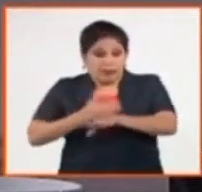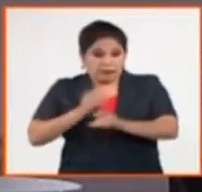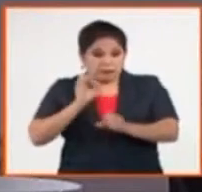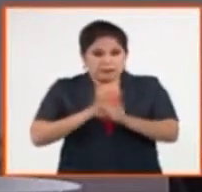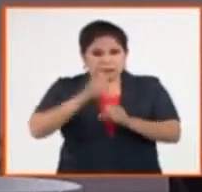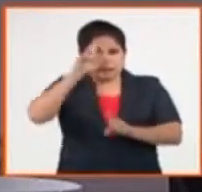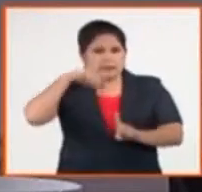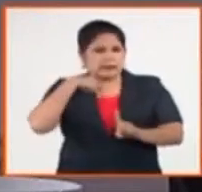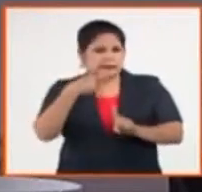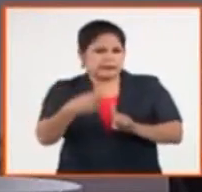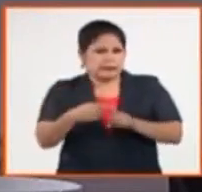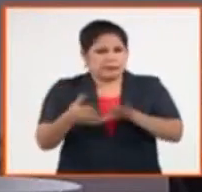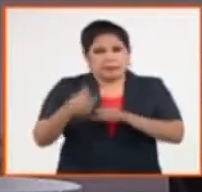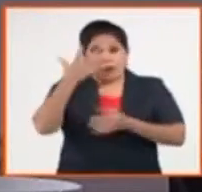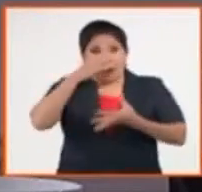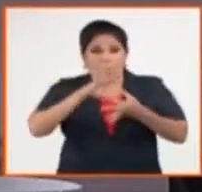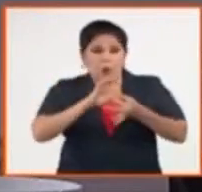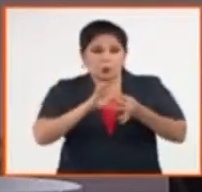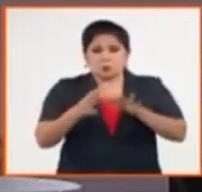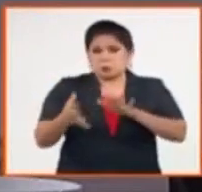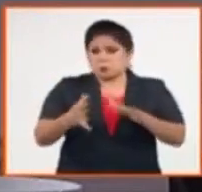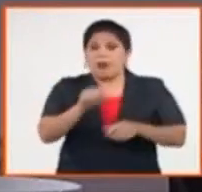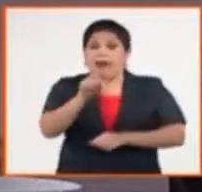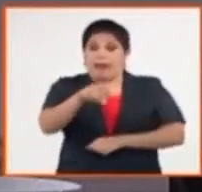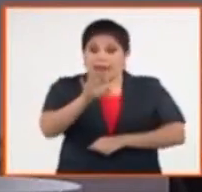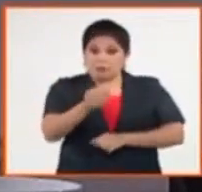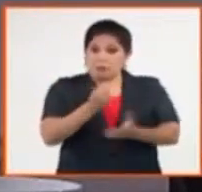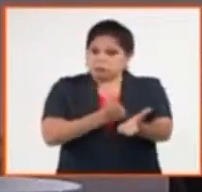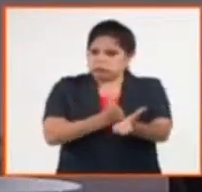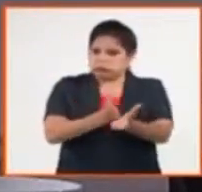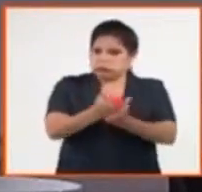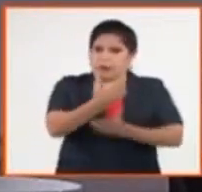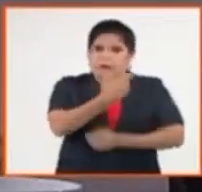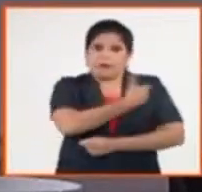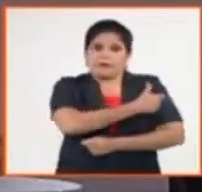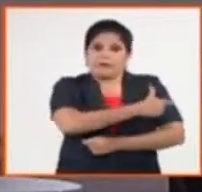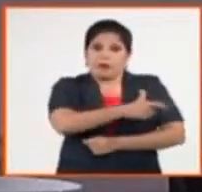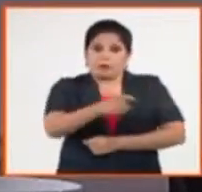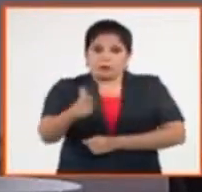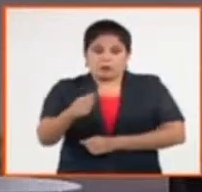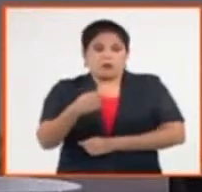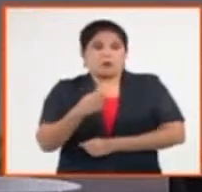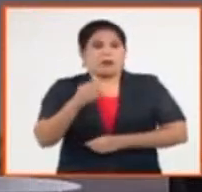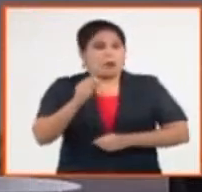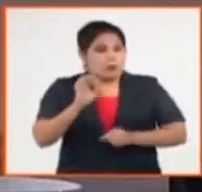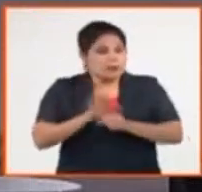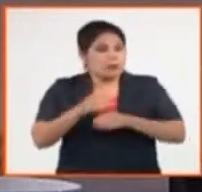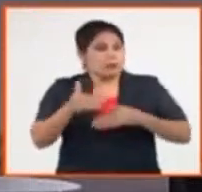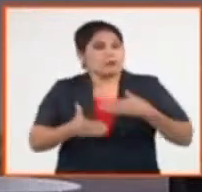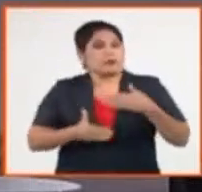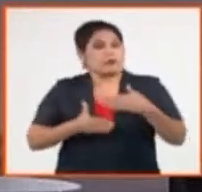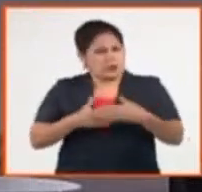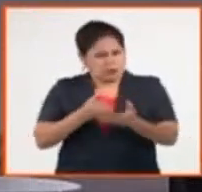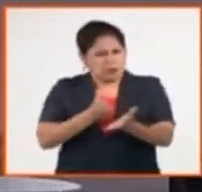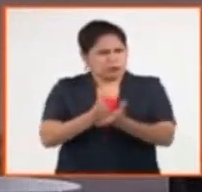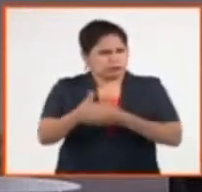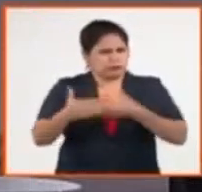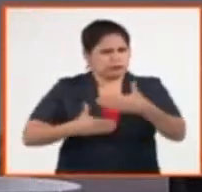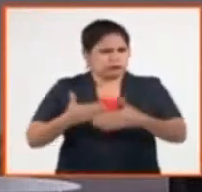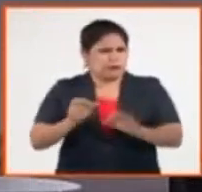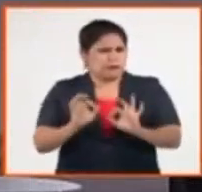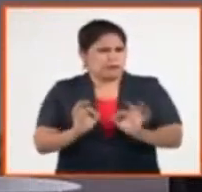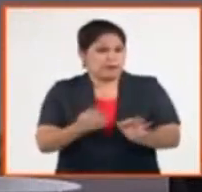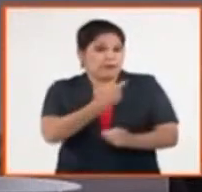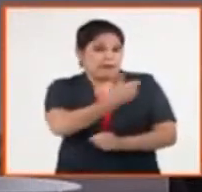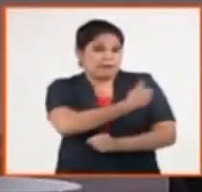sea, antes de comenzar este mes, ya había avanzado la vacunación, se encontraba en proceso y se encuentra todavía en proceso la